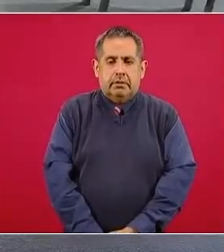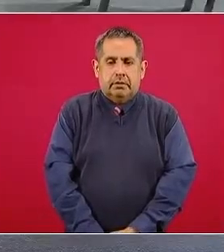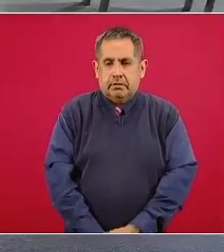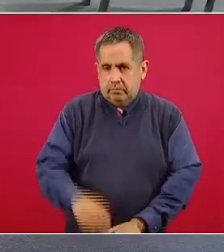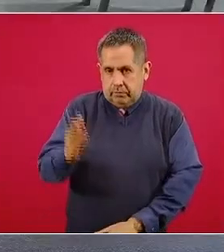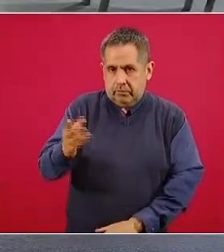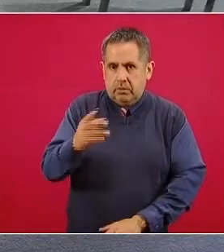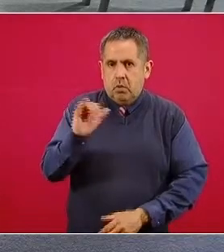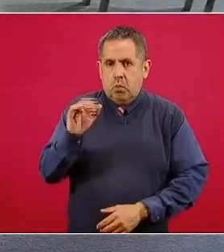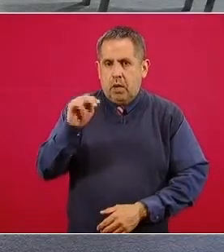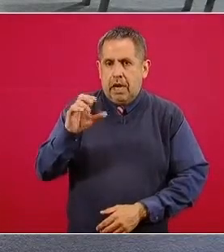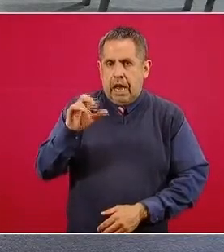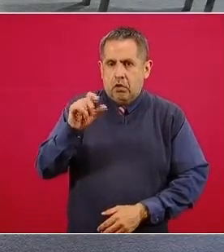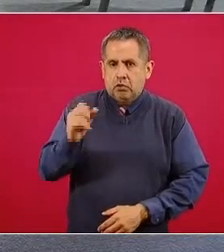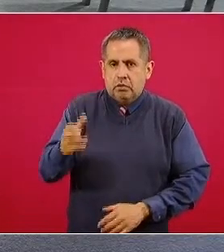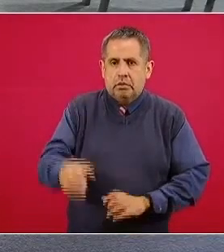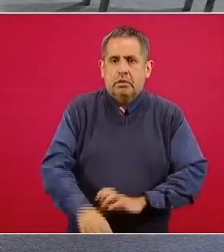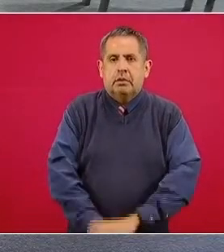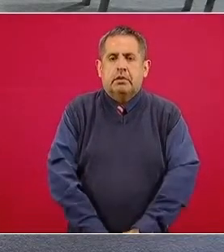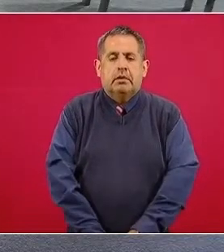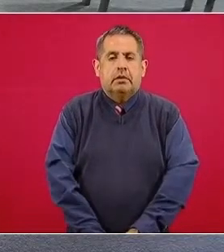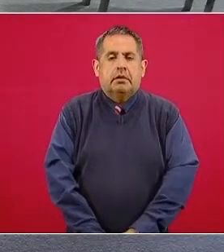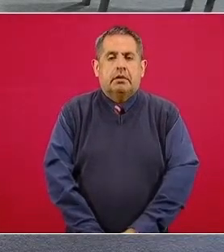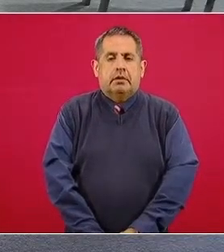Por favor, Juan Carlos Machorro.